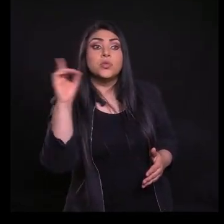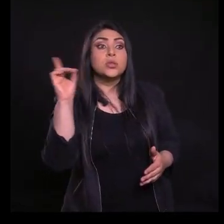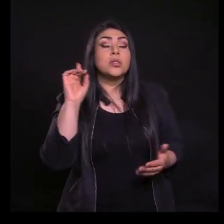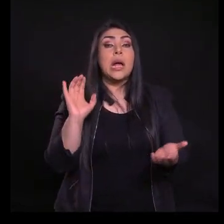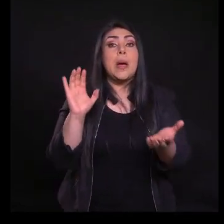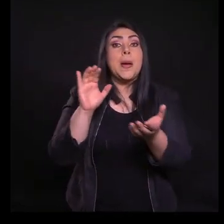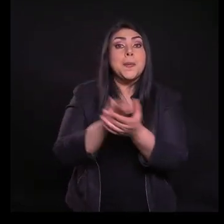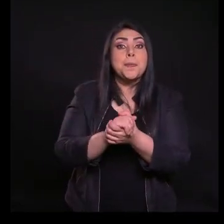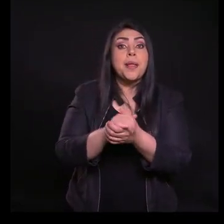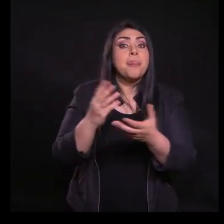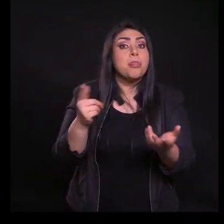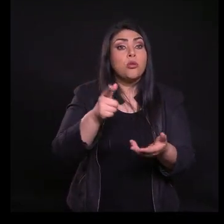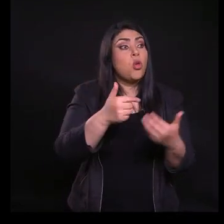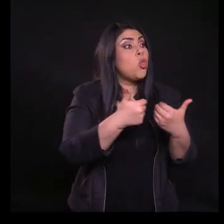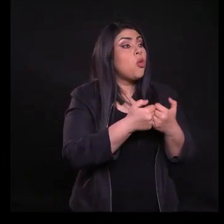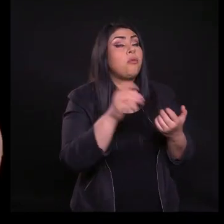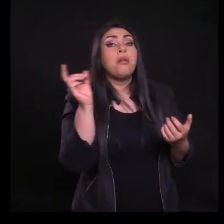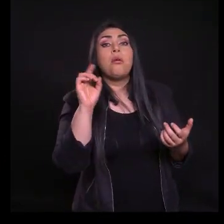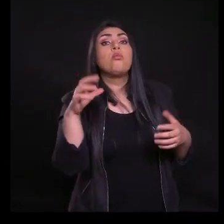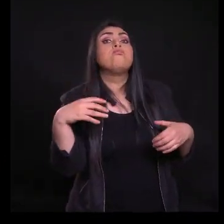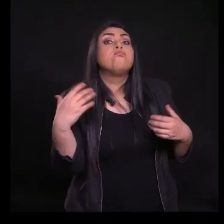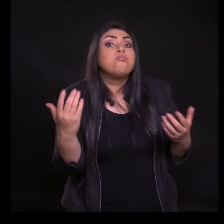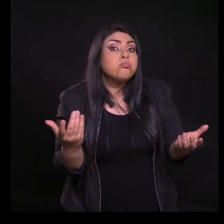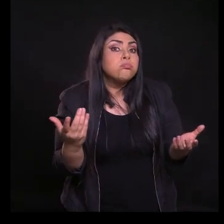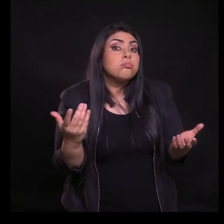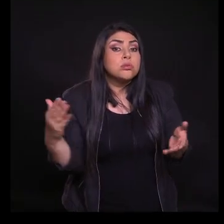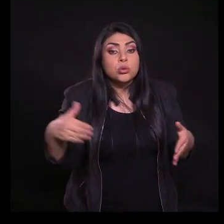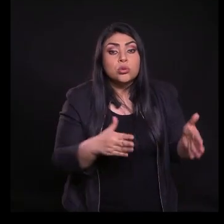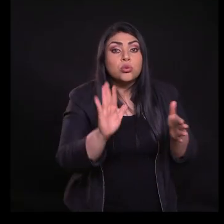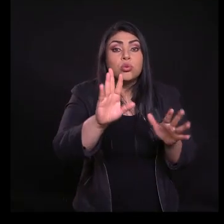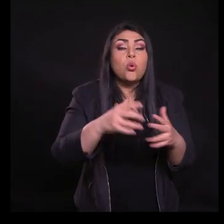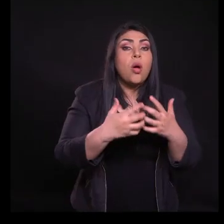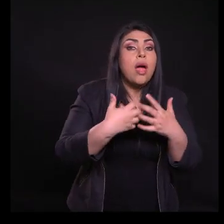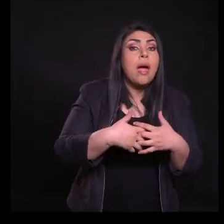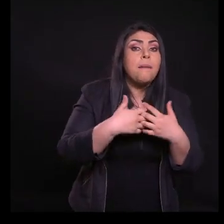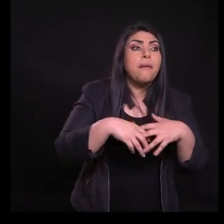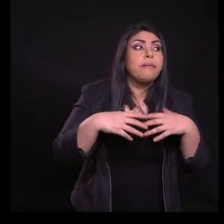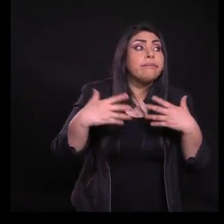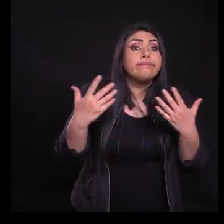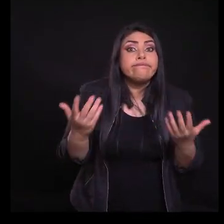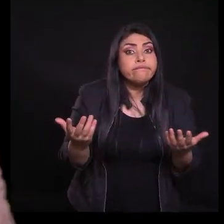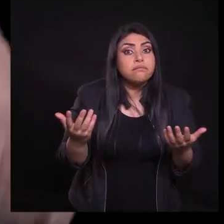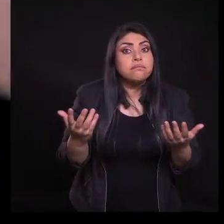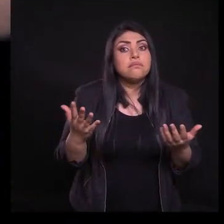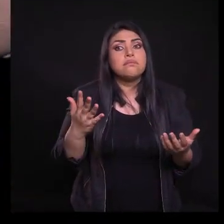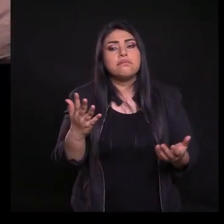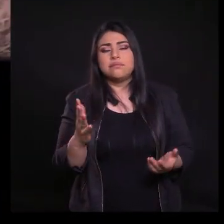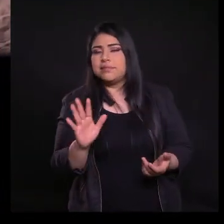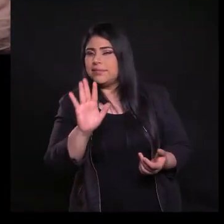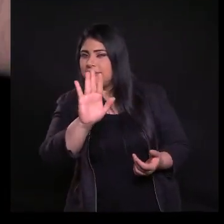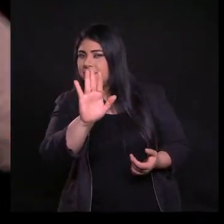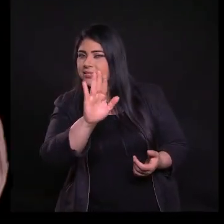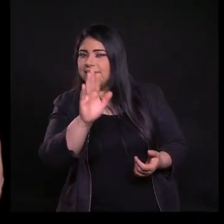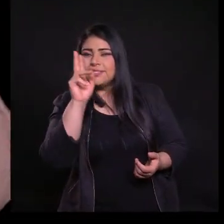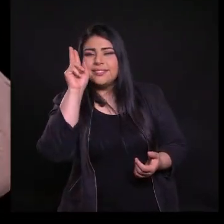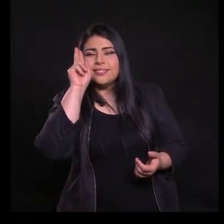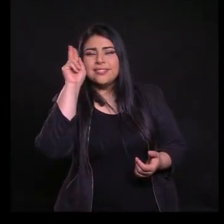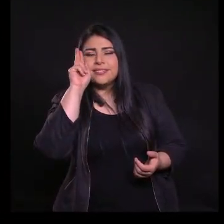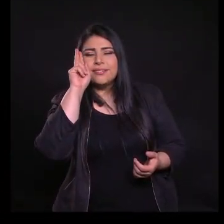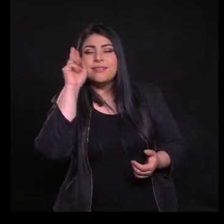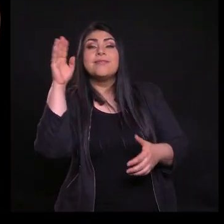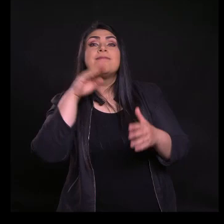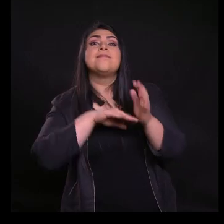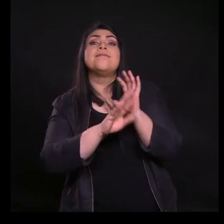donde debes llevar tu noviazgo donde debes llevar el rumbo de tu empresa te quiero recordar lo que decía colosenses en